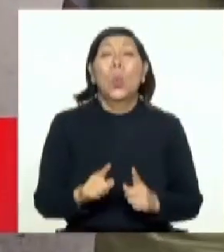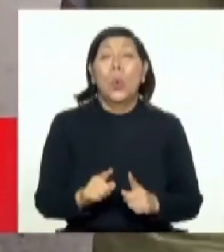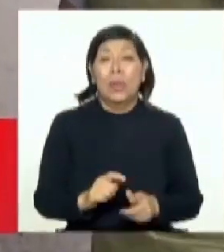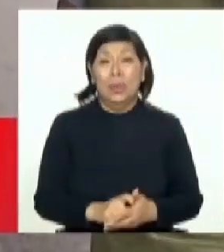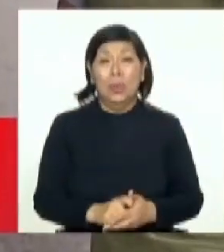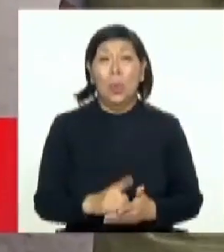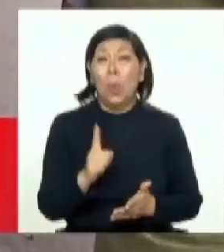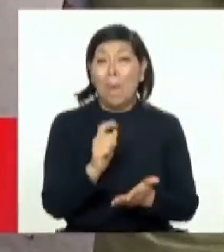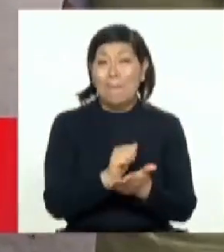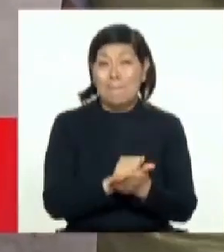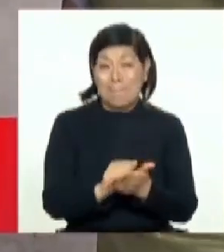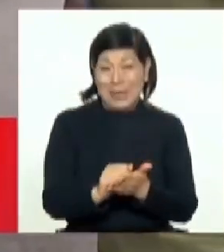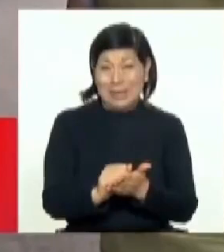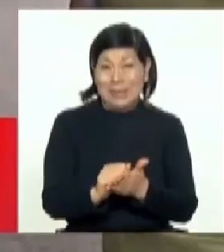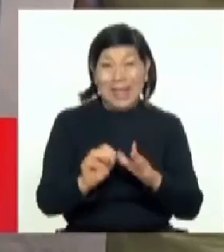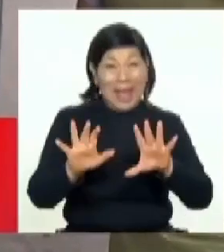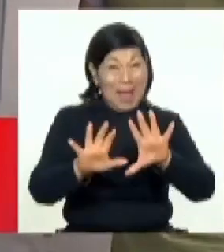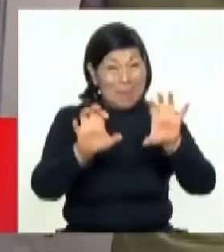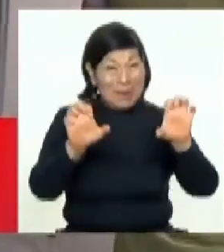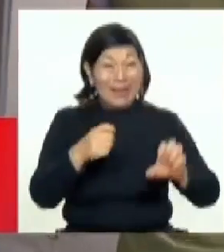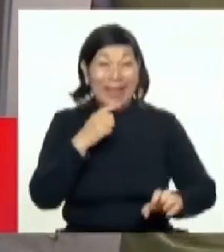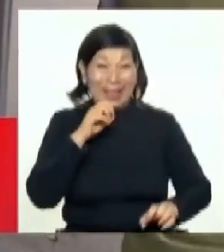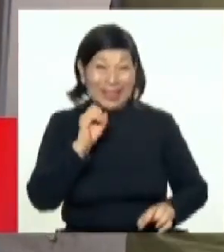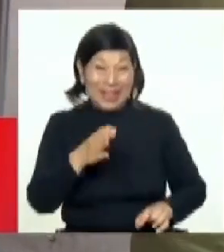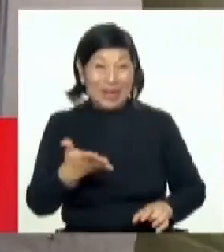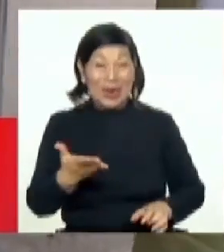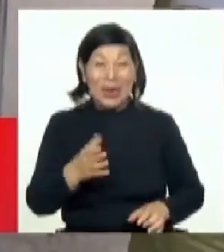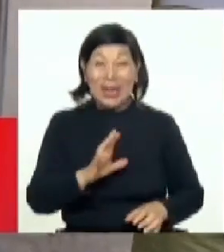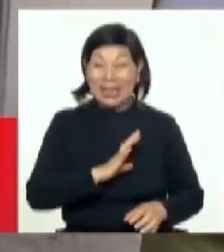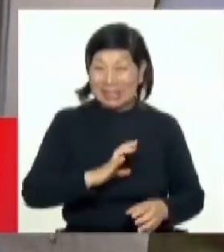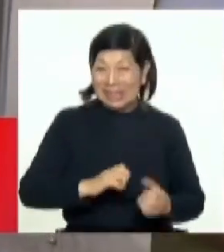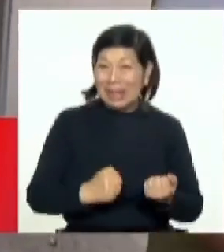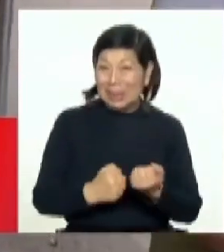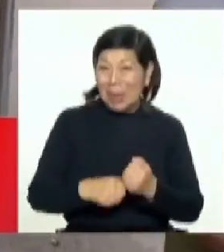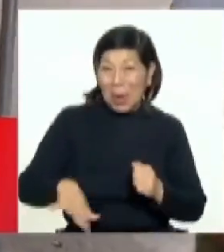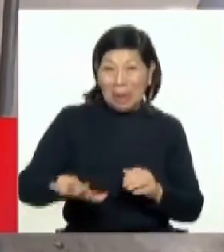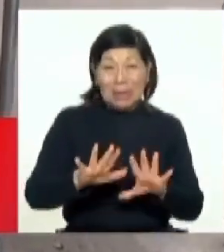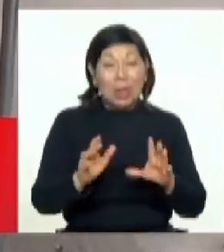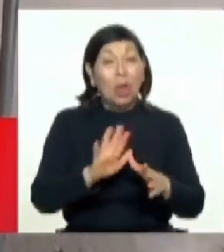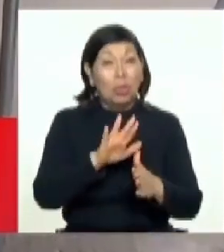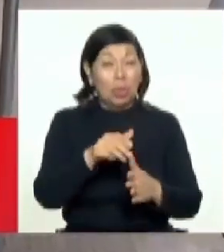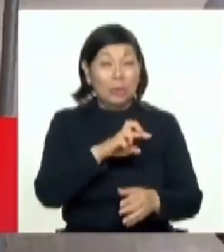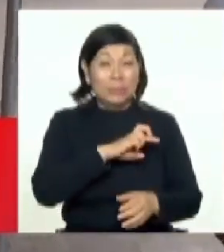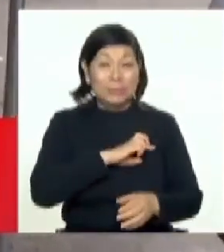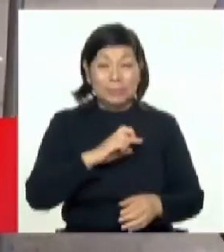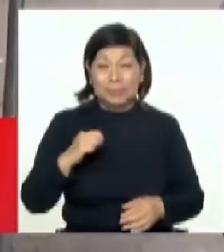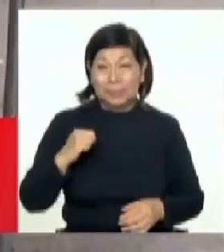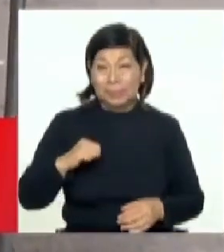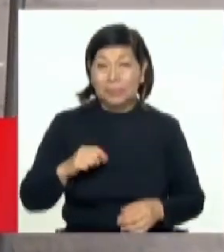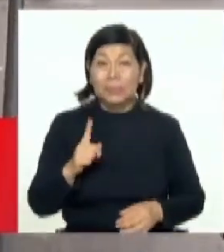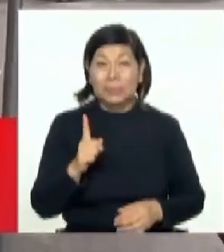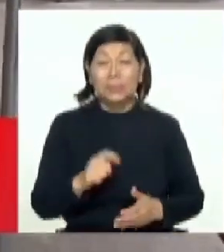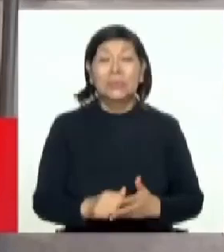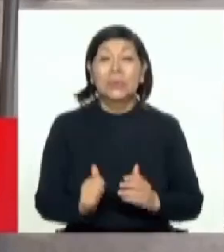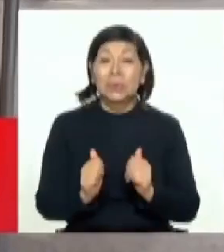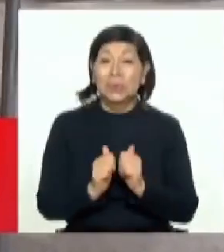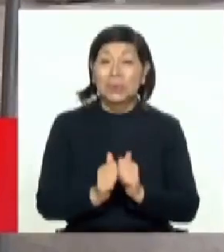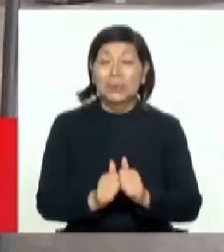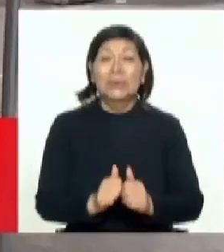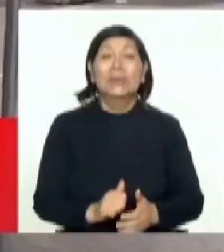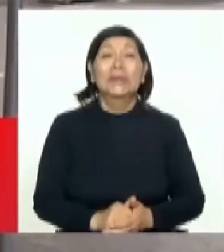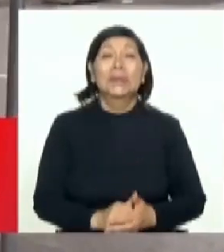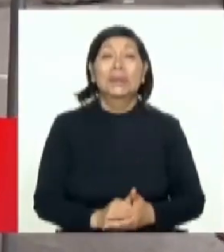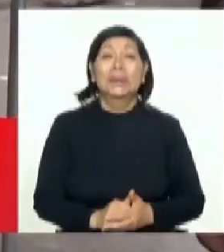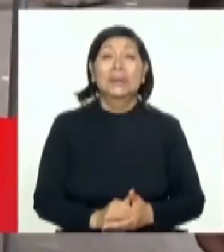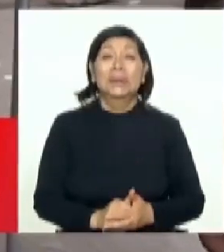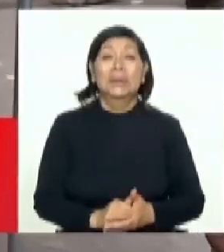cumplía un mes del estado de emergencia. Y es que dos serenos perdieron la vida y un acompañante a